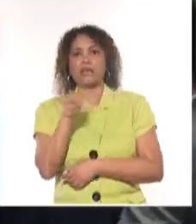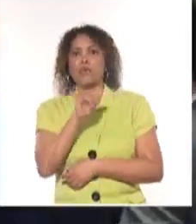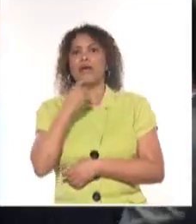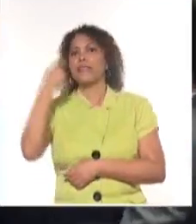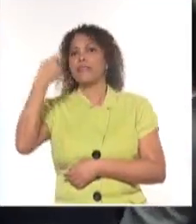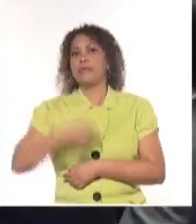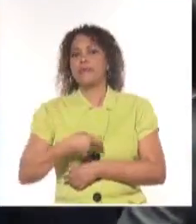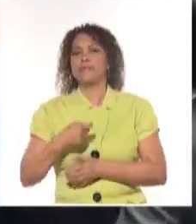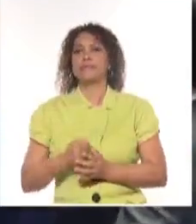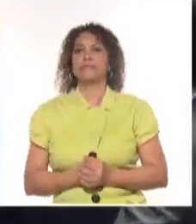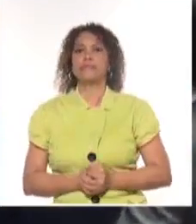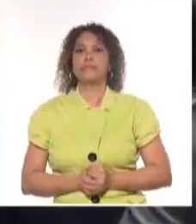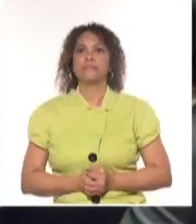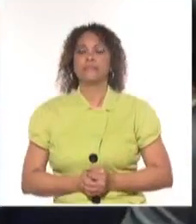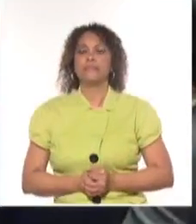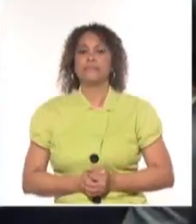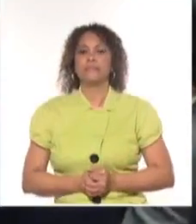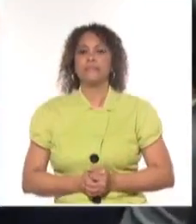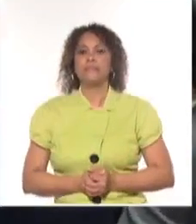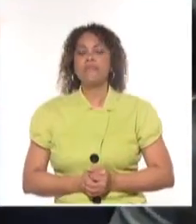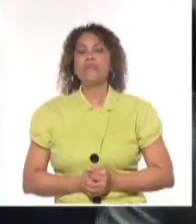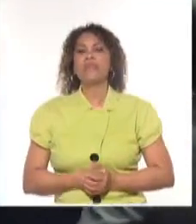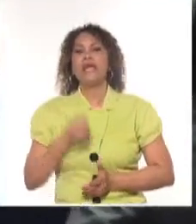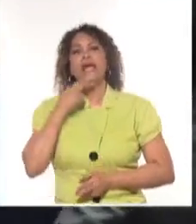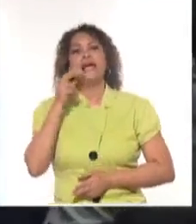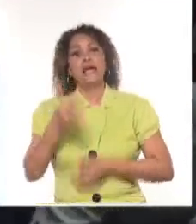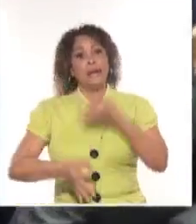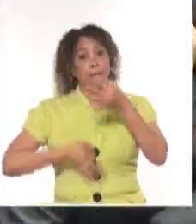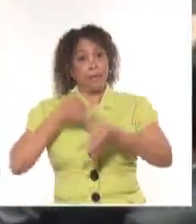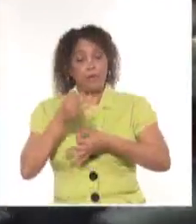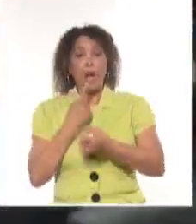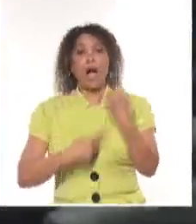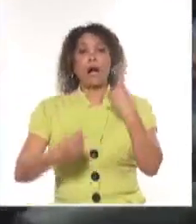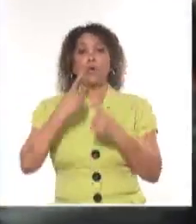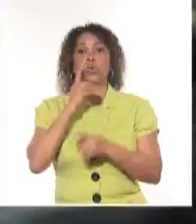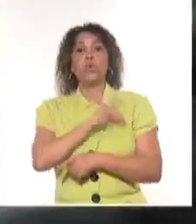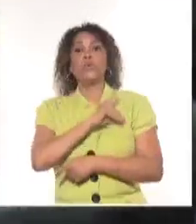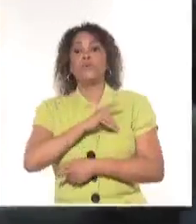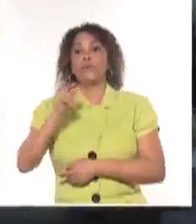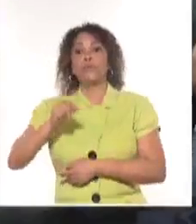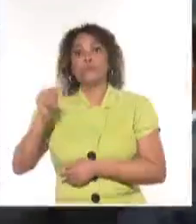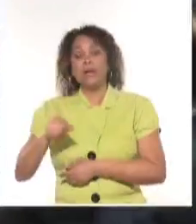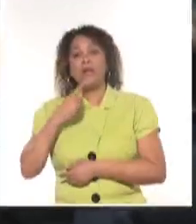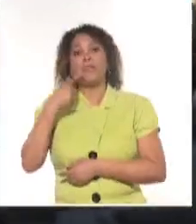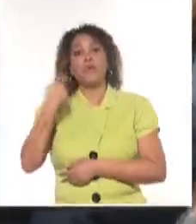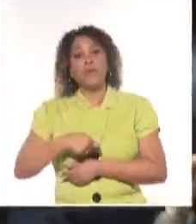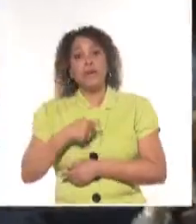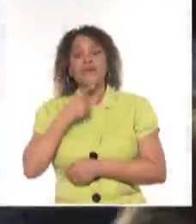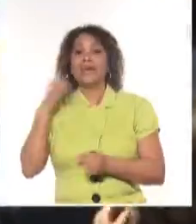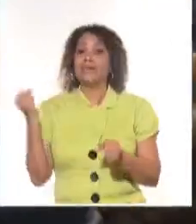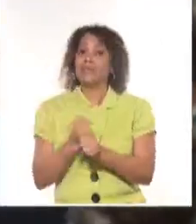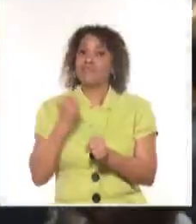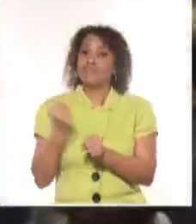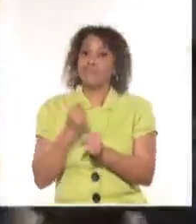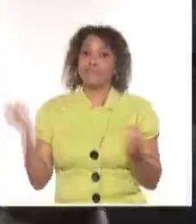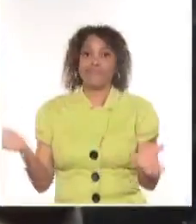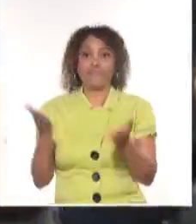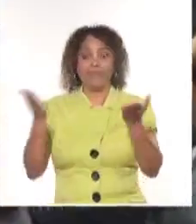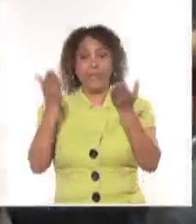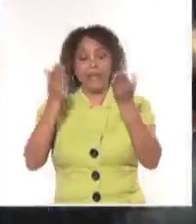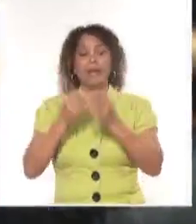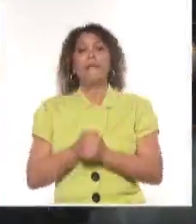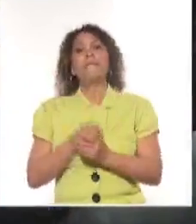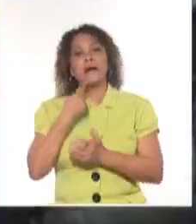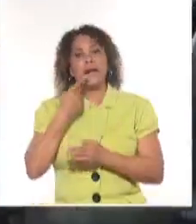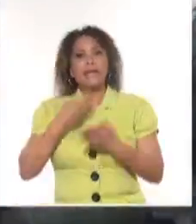del jefe. También acordó que algunos diputados tuvieron que escalar muros para poder